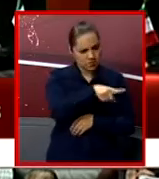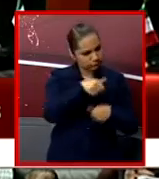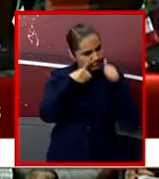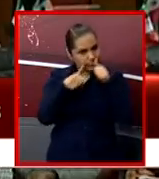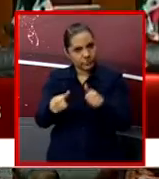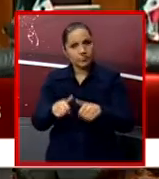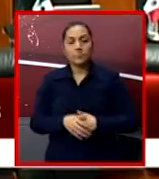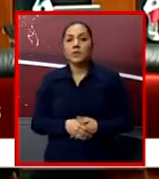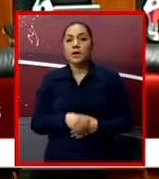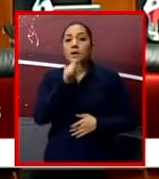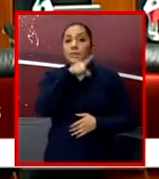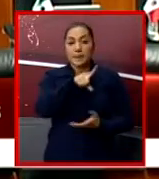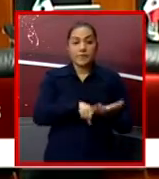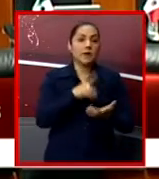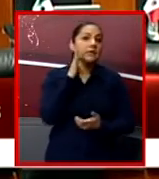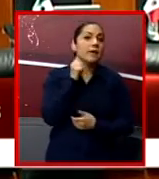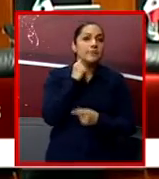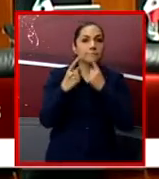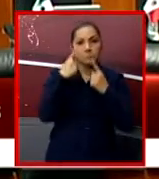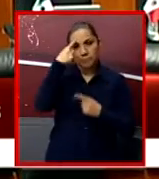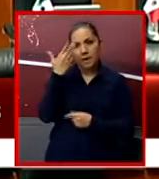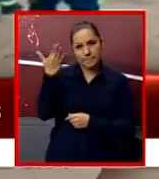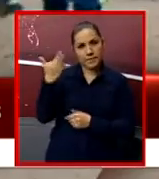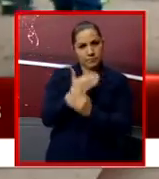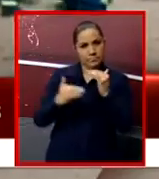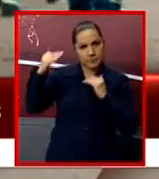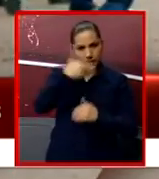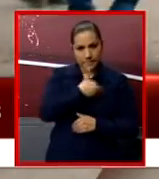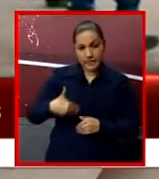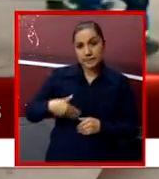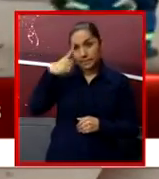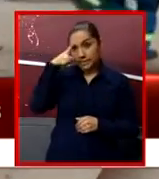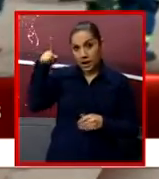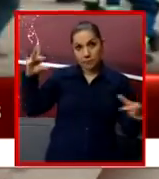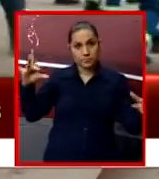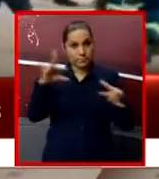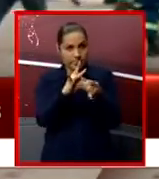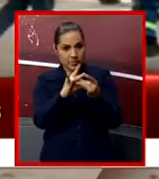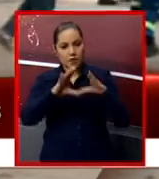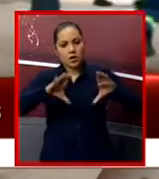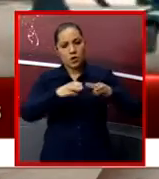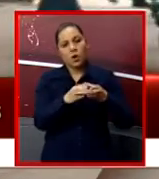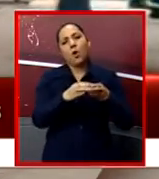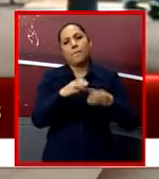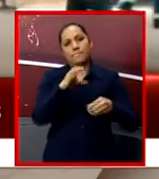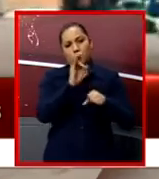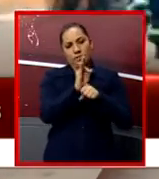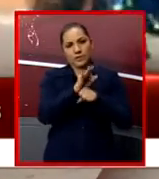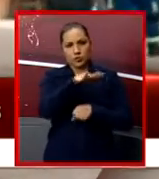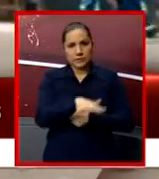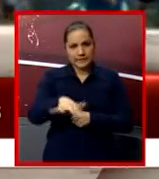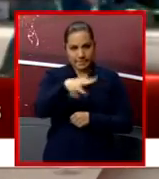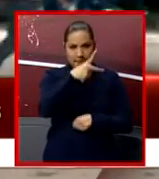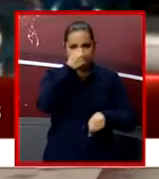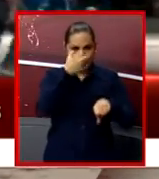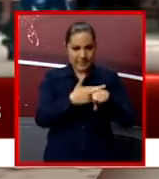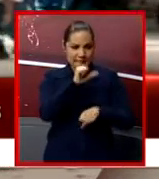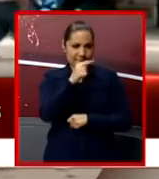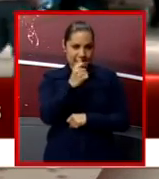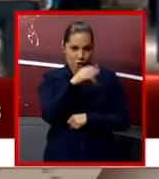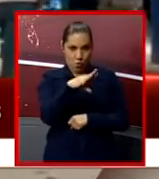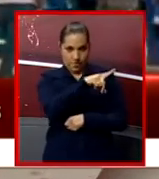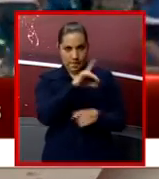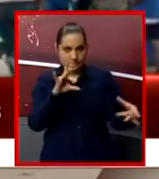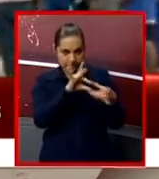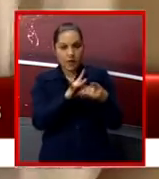También el Senado de la República exhortó al Poder Ejecutivo Federal para que por medio de la Coordinación Nacional de Protección Civil de la Secretaría de Gobernación